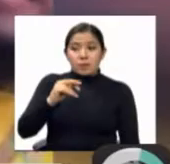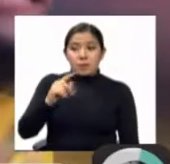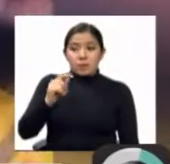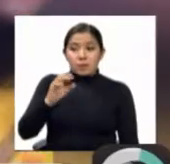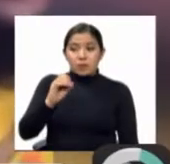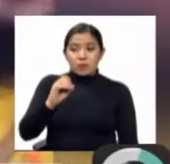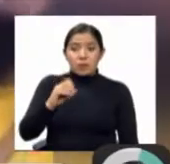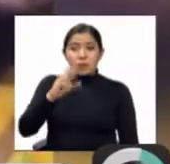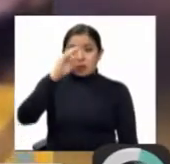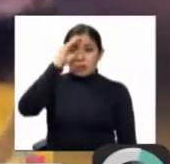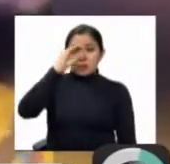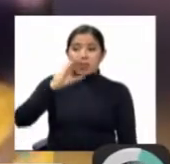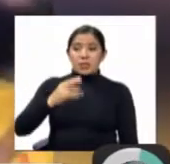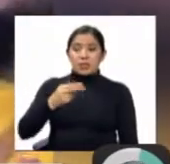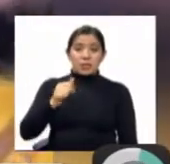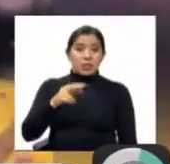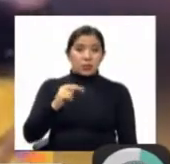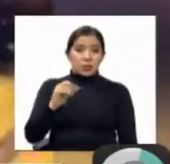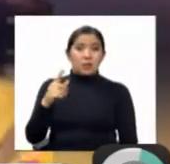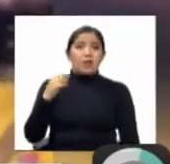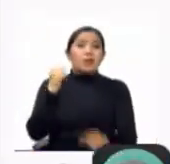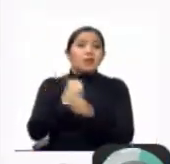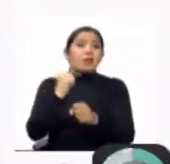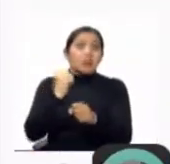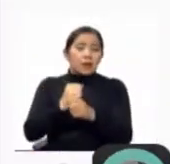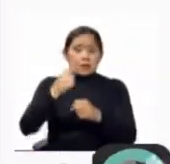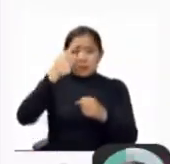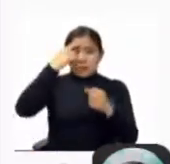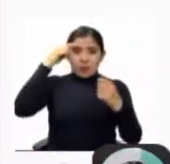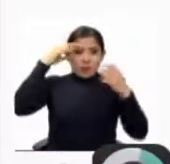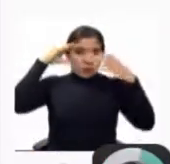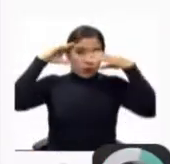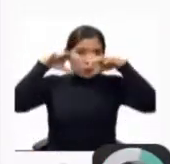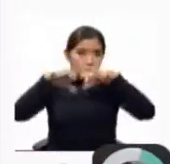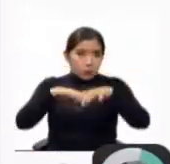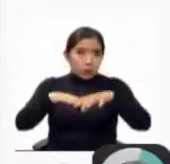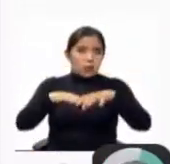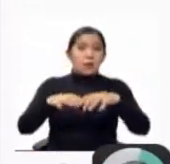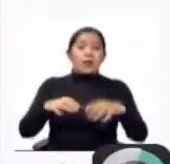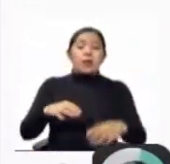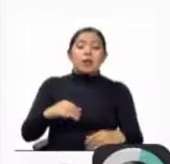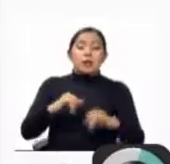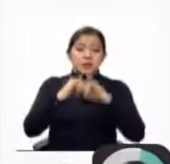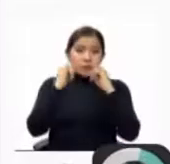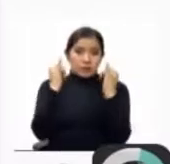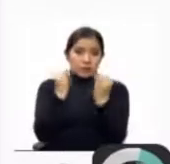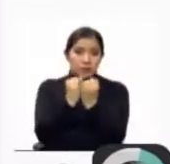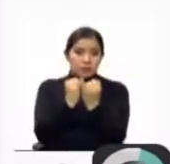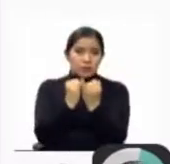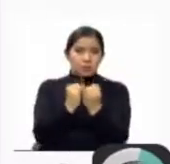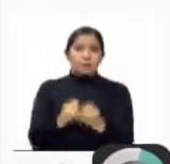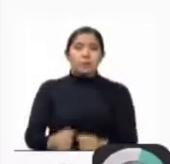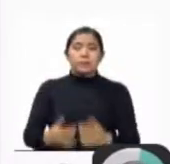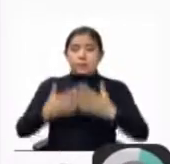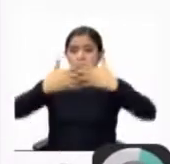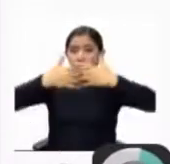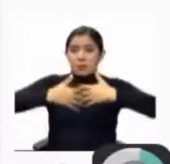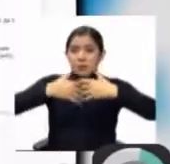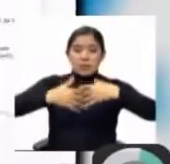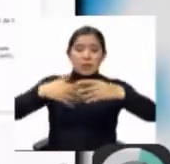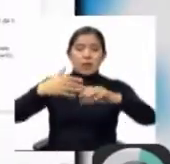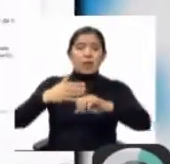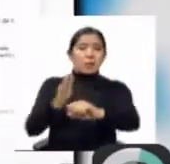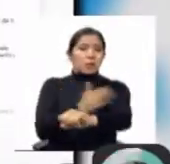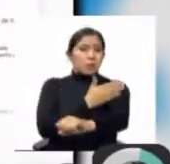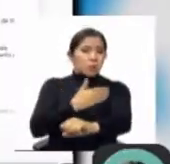como Chino Mini, trabajaba como agente de contrataciones de Carbon Fiber Music, empresa de música del